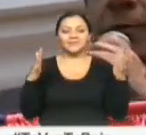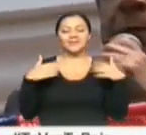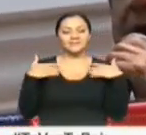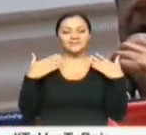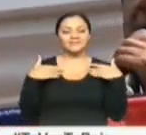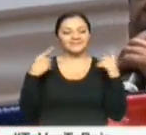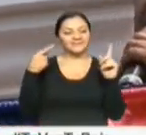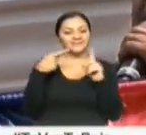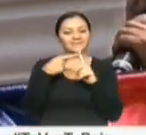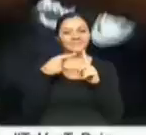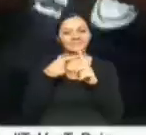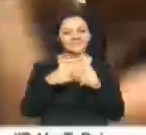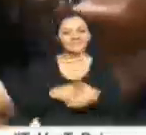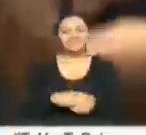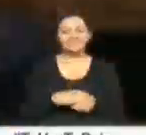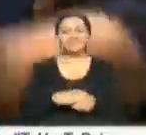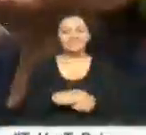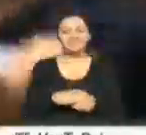los cumplan